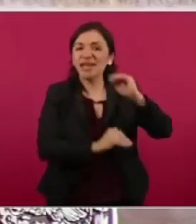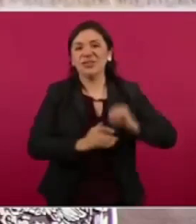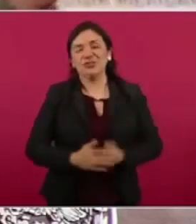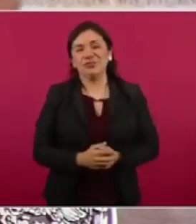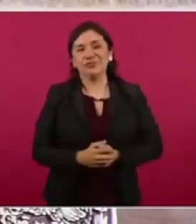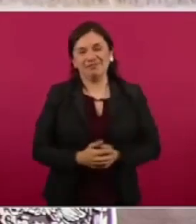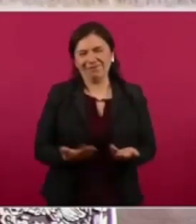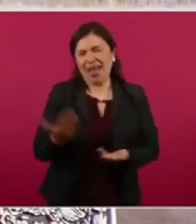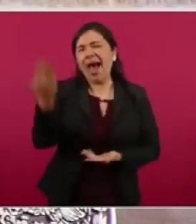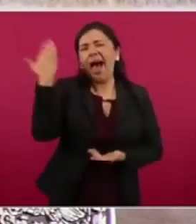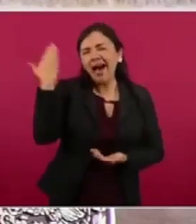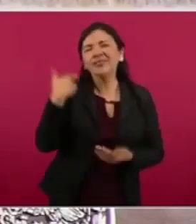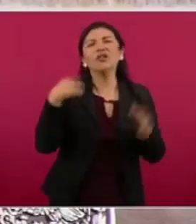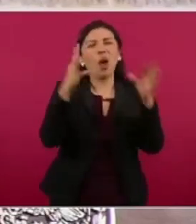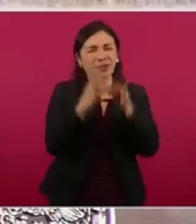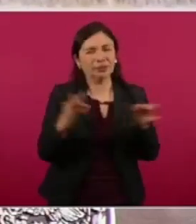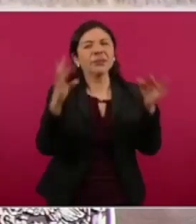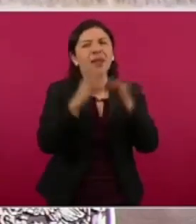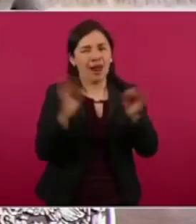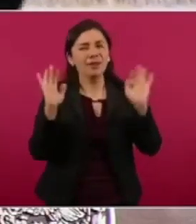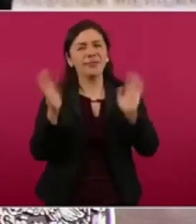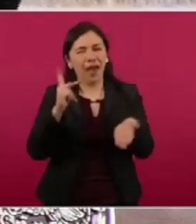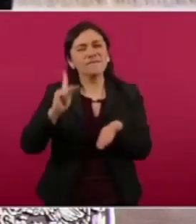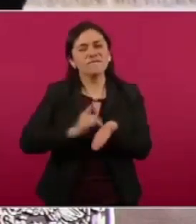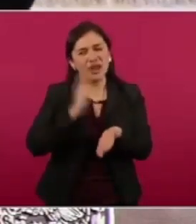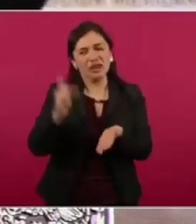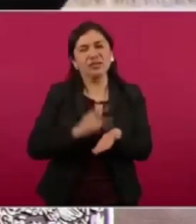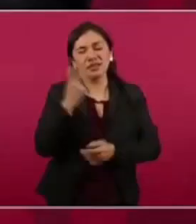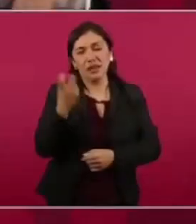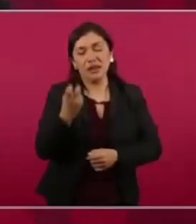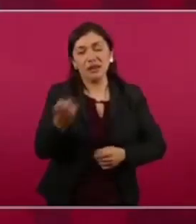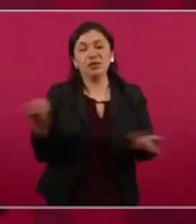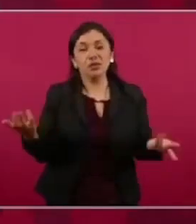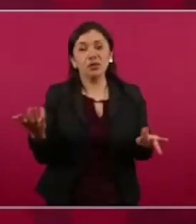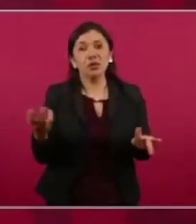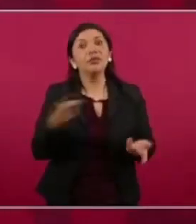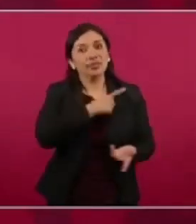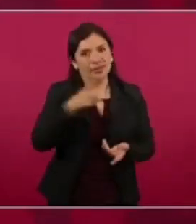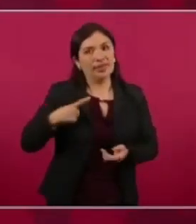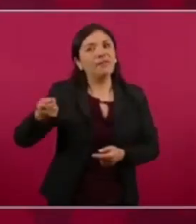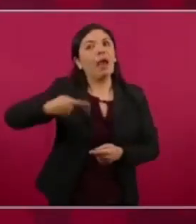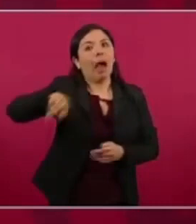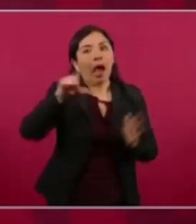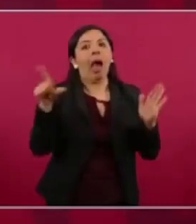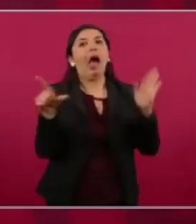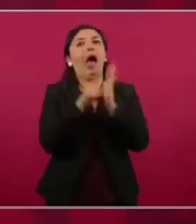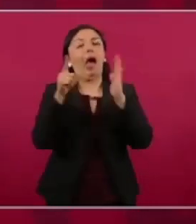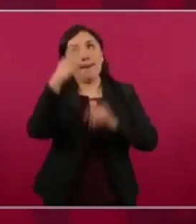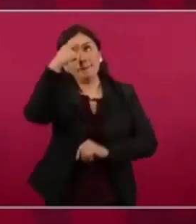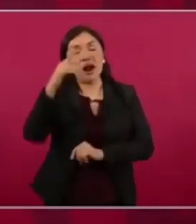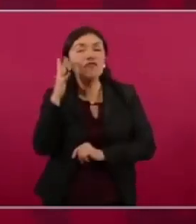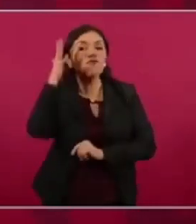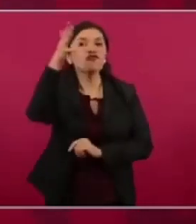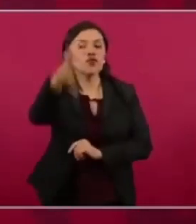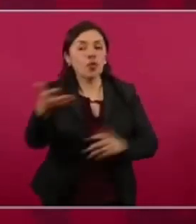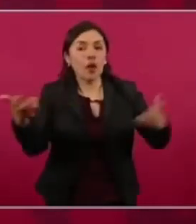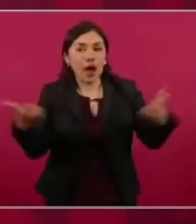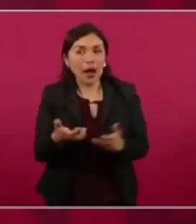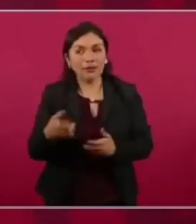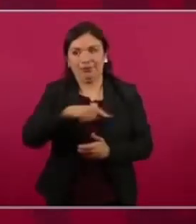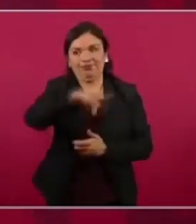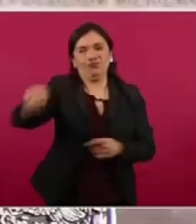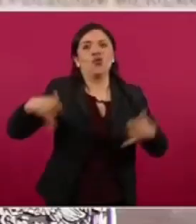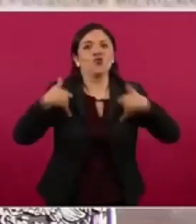Ya lo he explicado, y esto también que quede como lección hacia el futuro para los